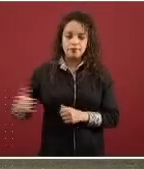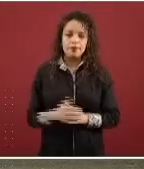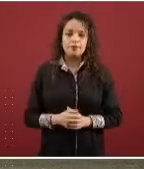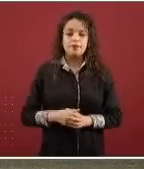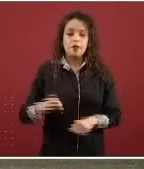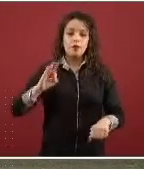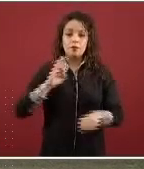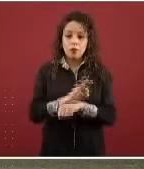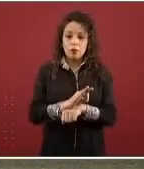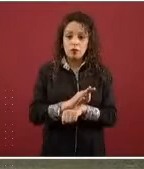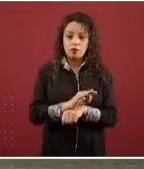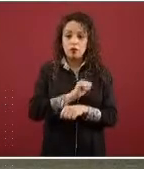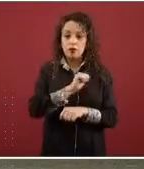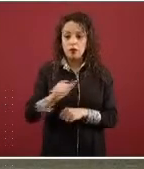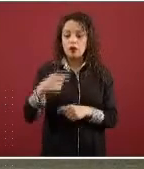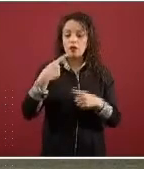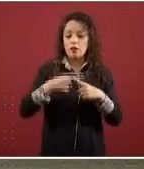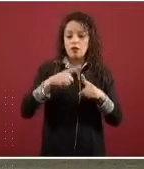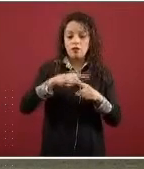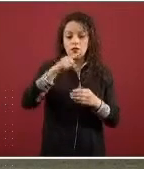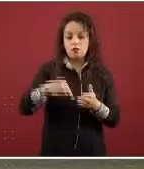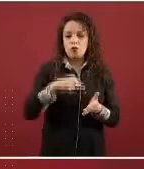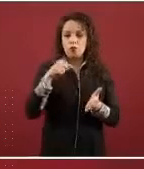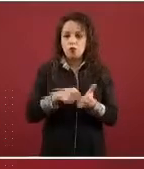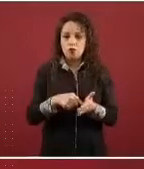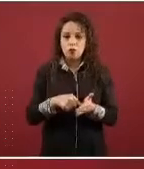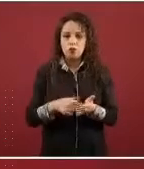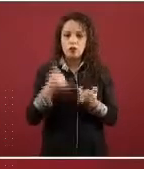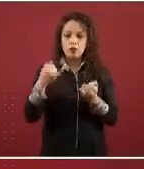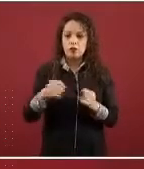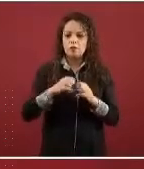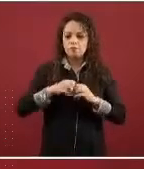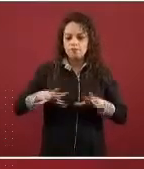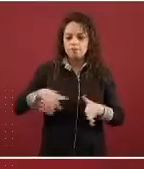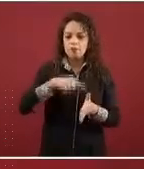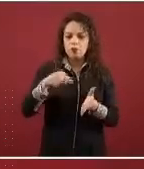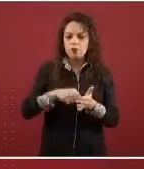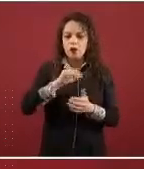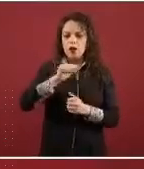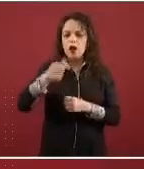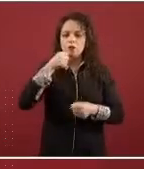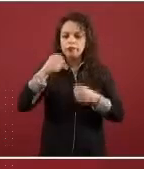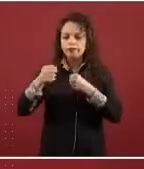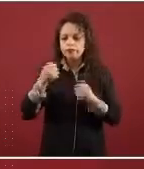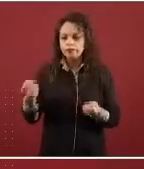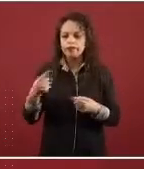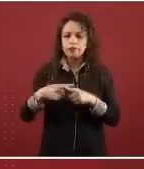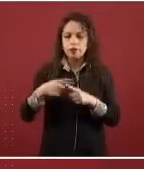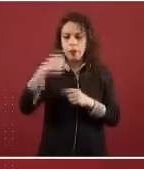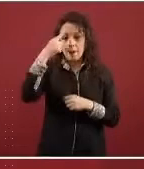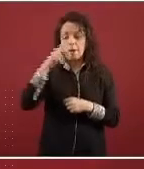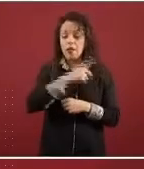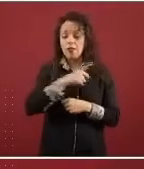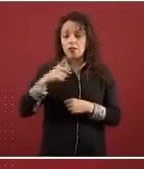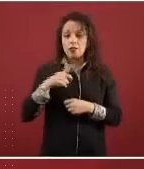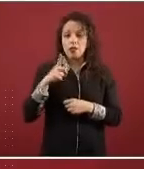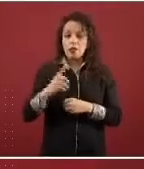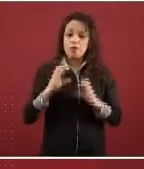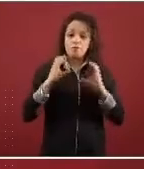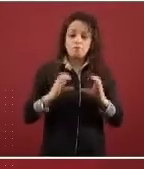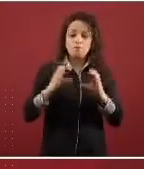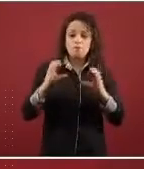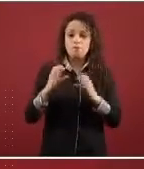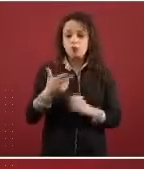de instalaciones estratégicas y redes públicas de comunicación, velando siempre por el debido respeto a los derechos